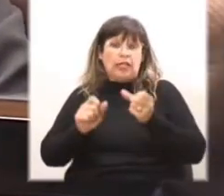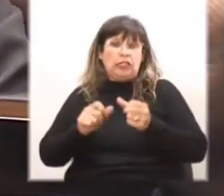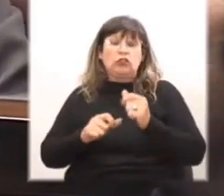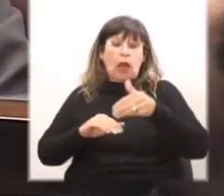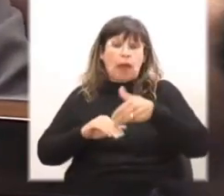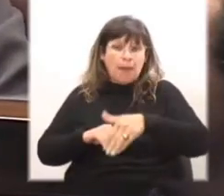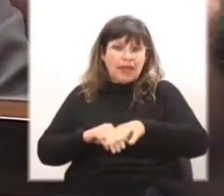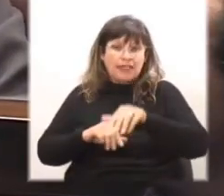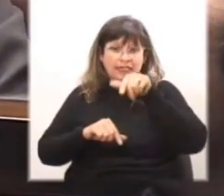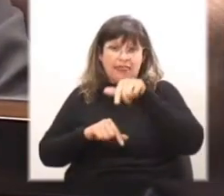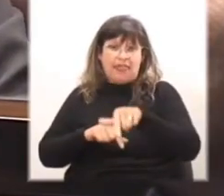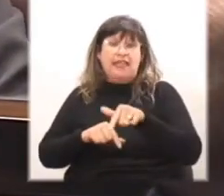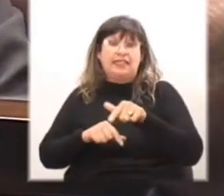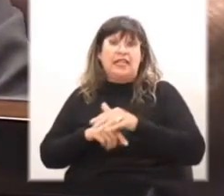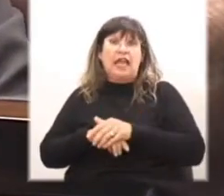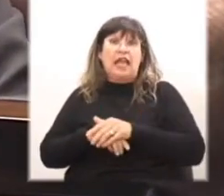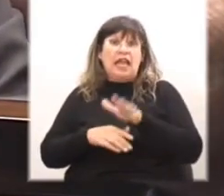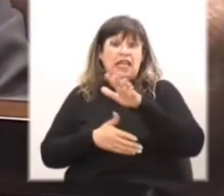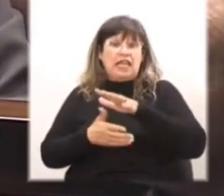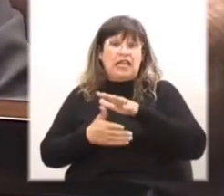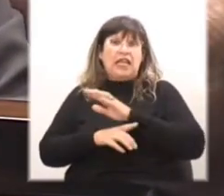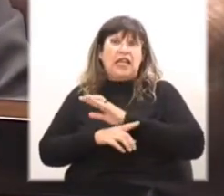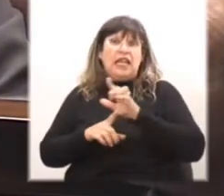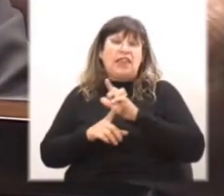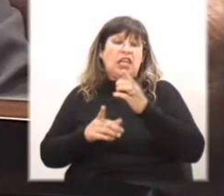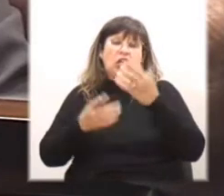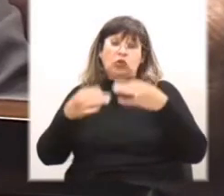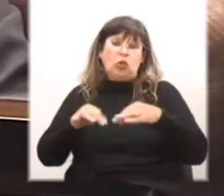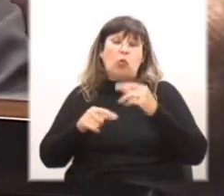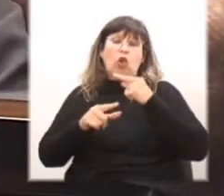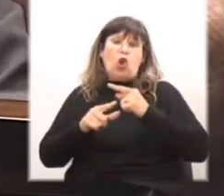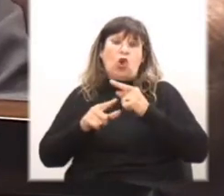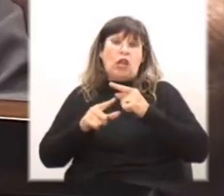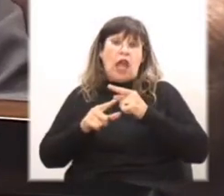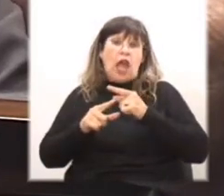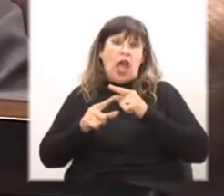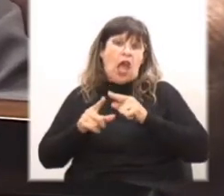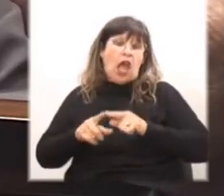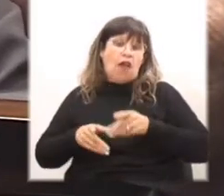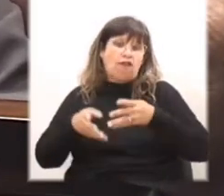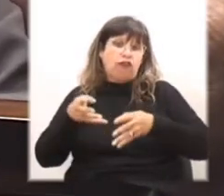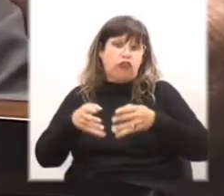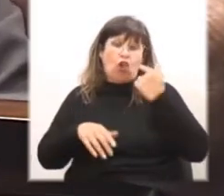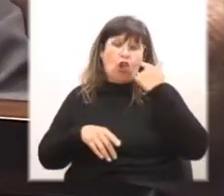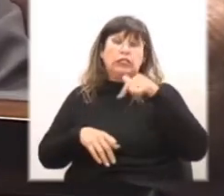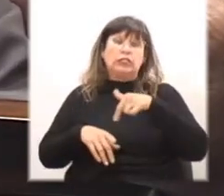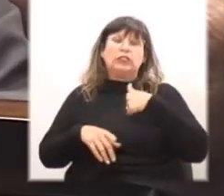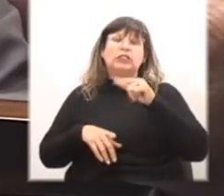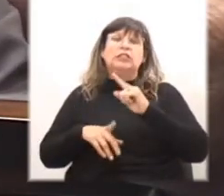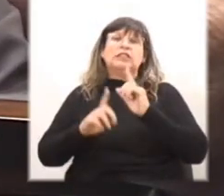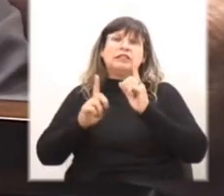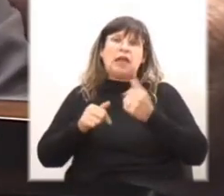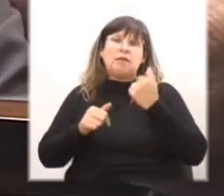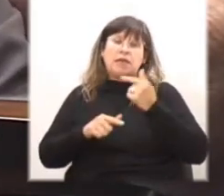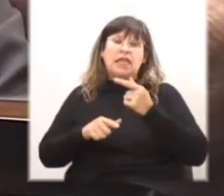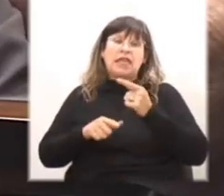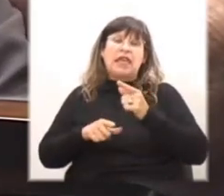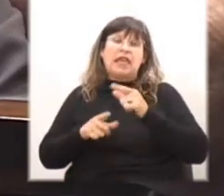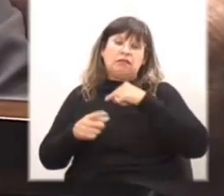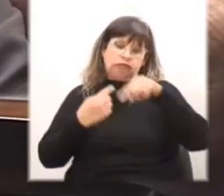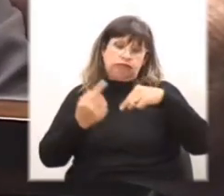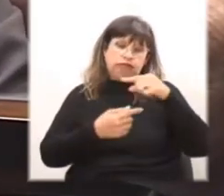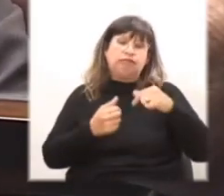de este incumplimiento funcional. También ha trascendido que la